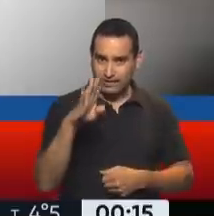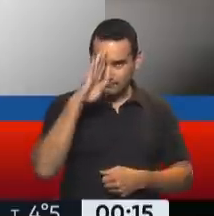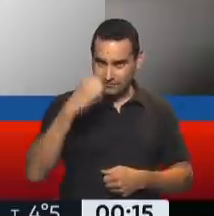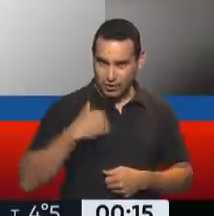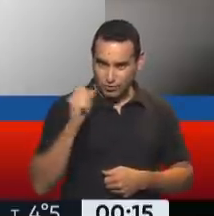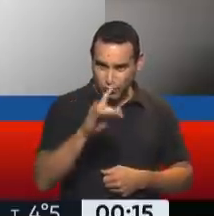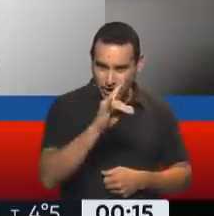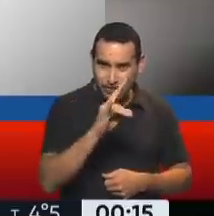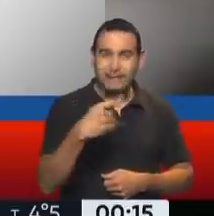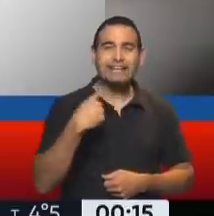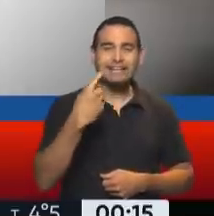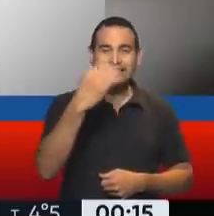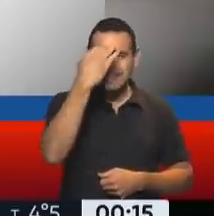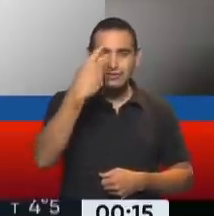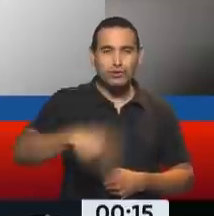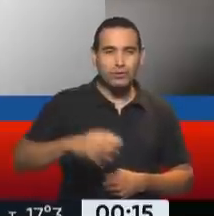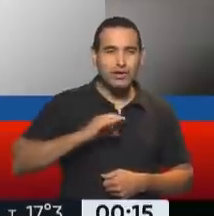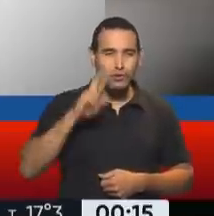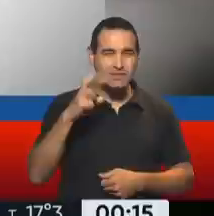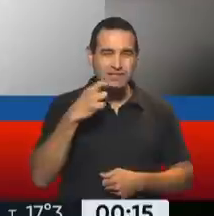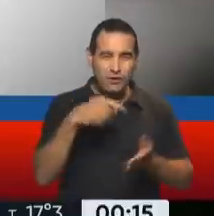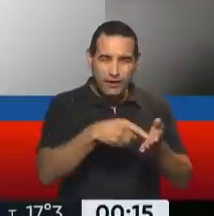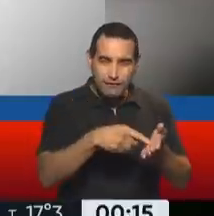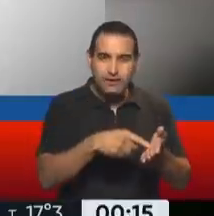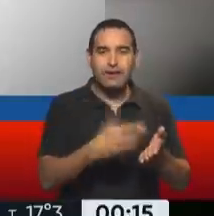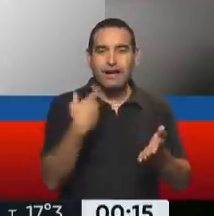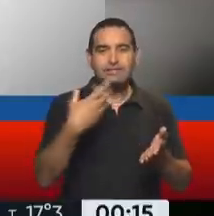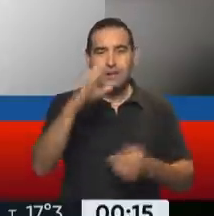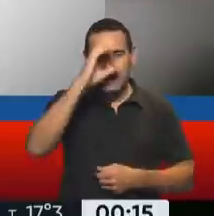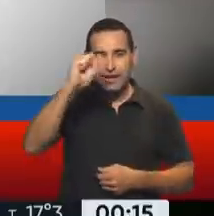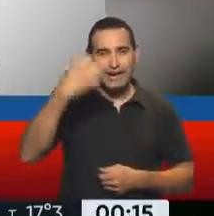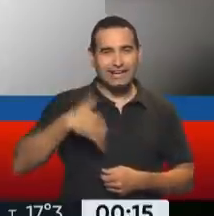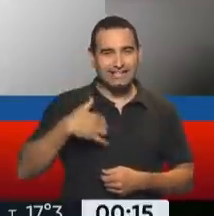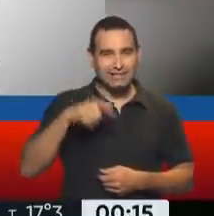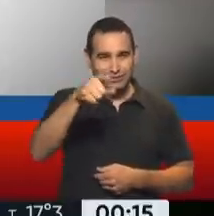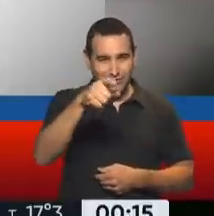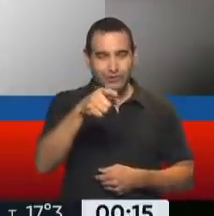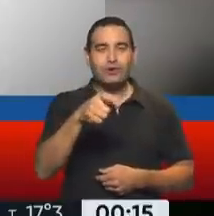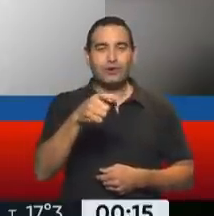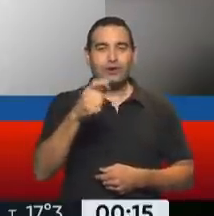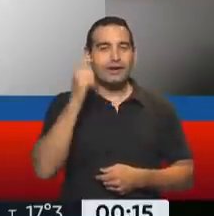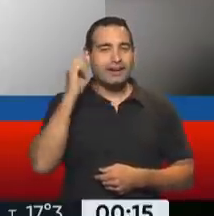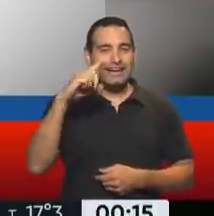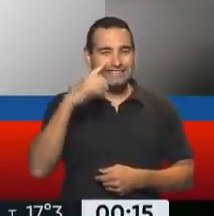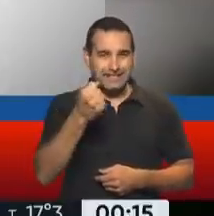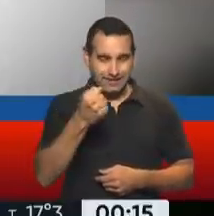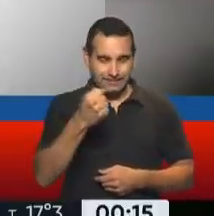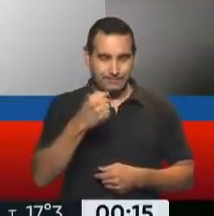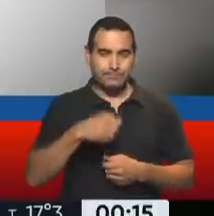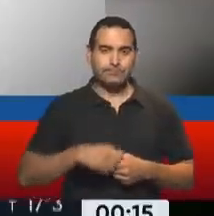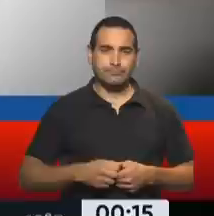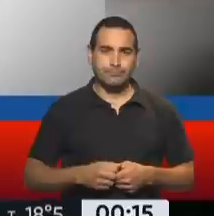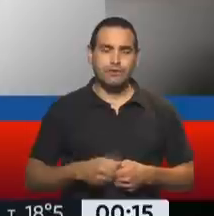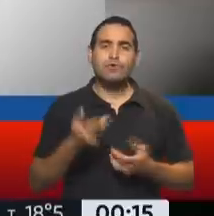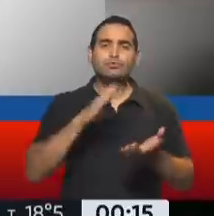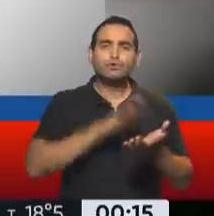bolivianas el 15 de noviembre de 2019, al entonces embajador argentino en su país, Normando Álvarez García,